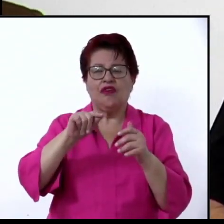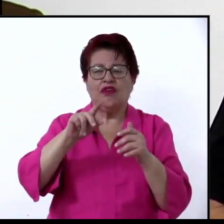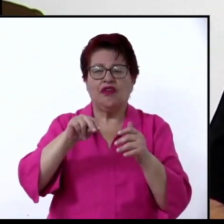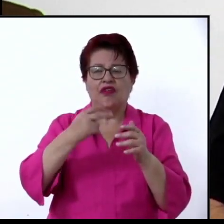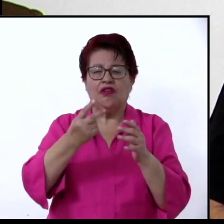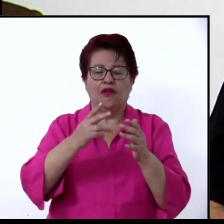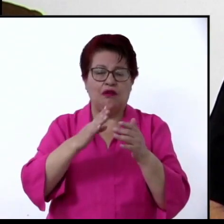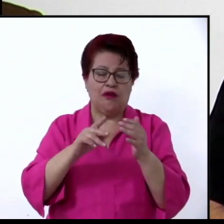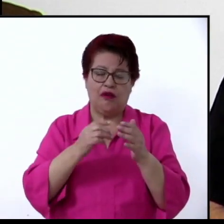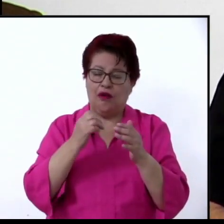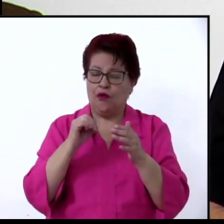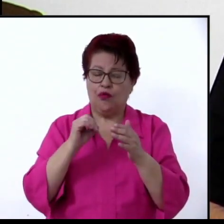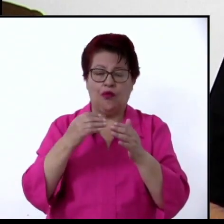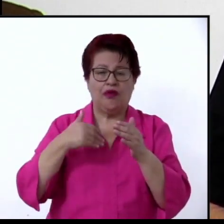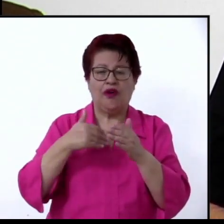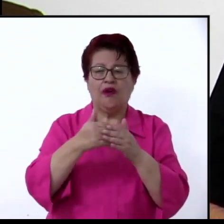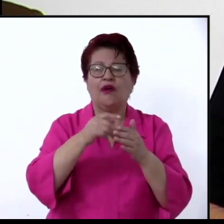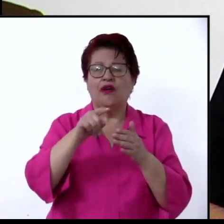que vamos al mes de octubre,